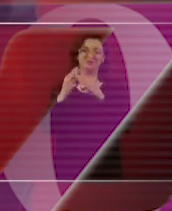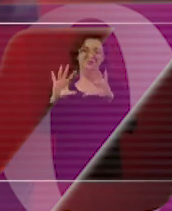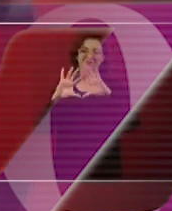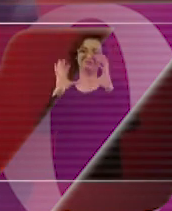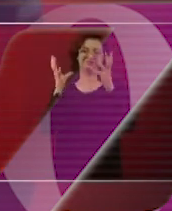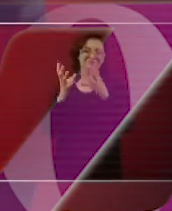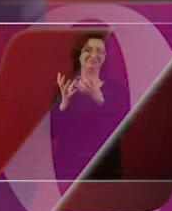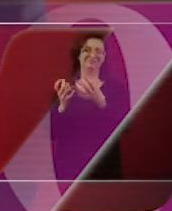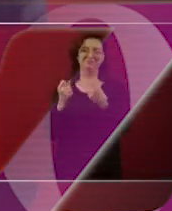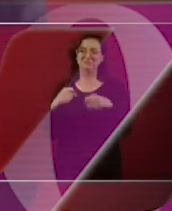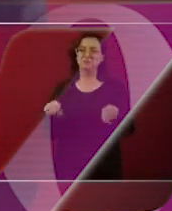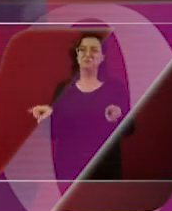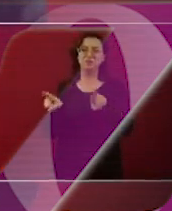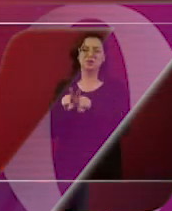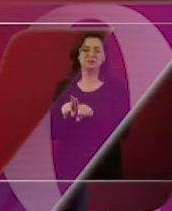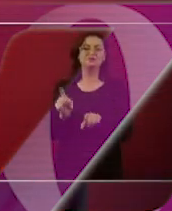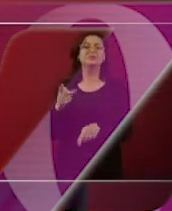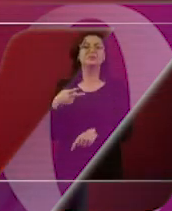pero